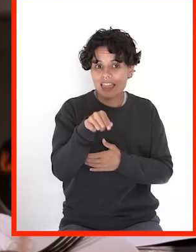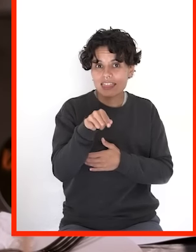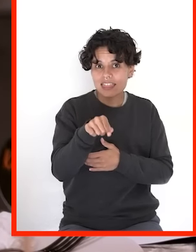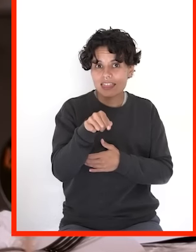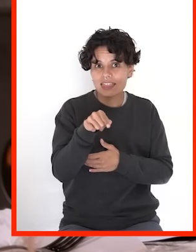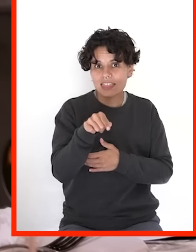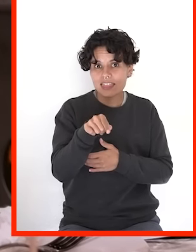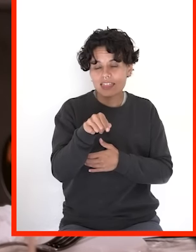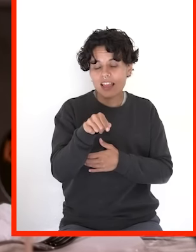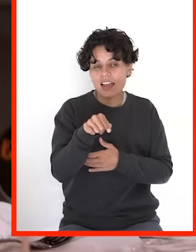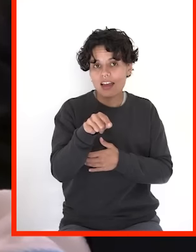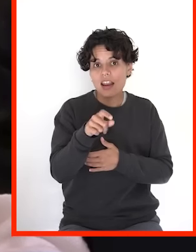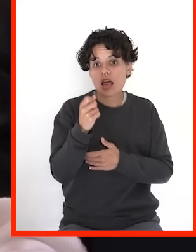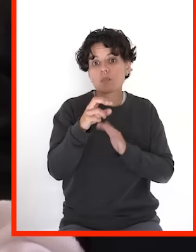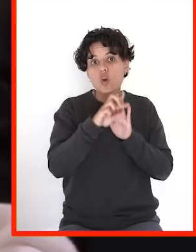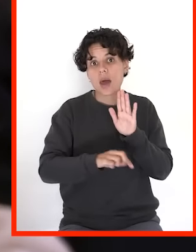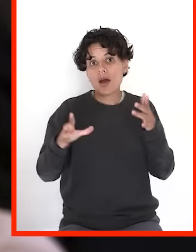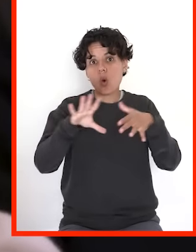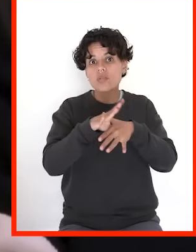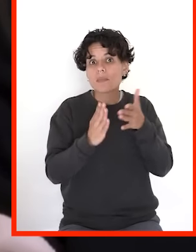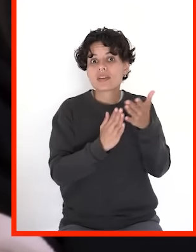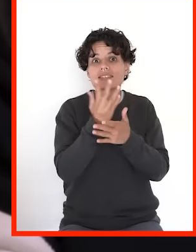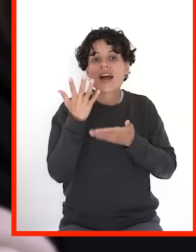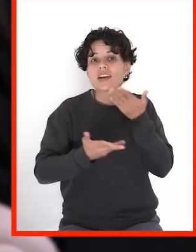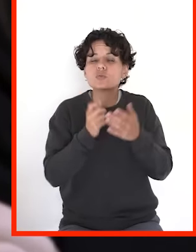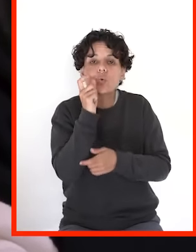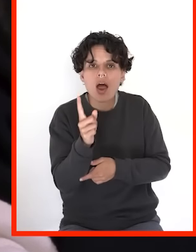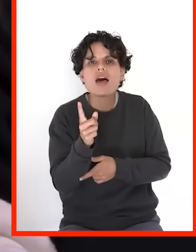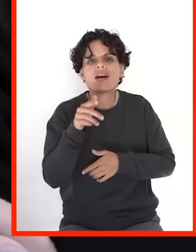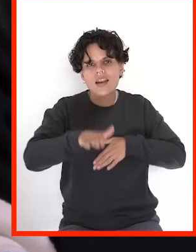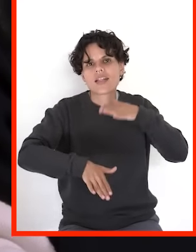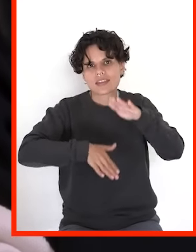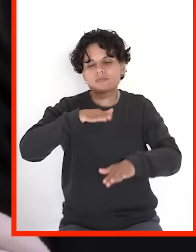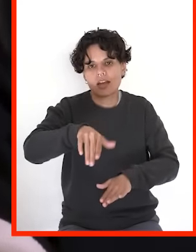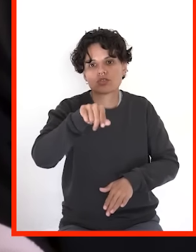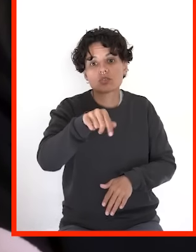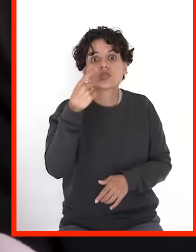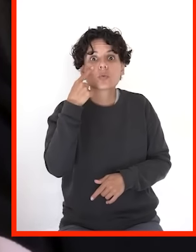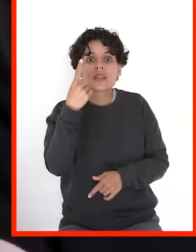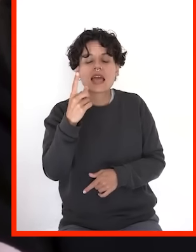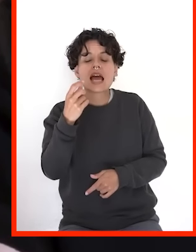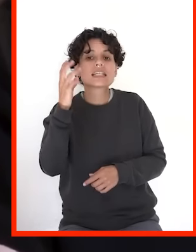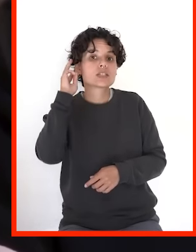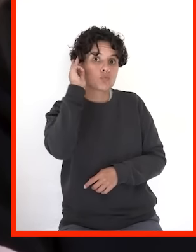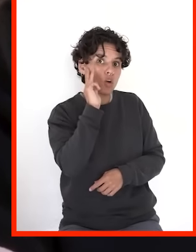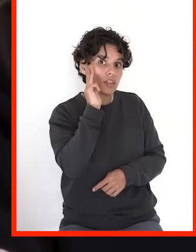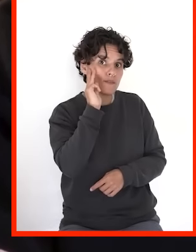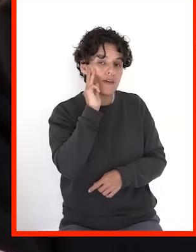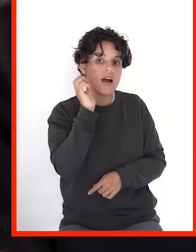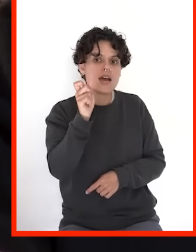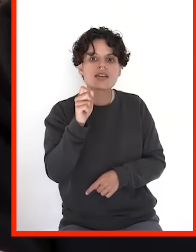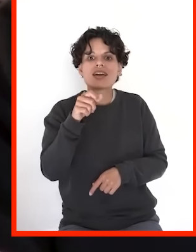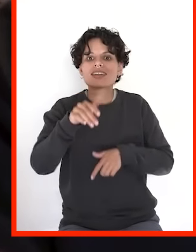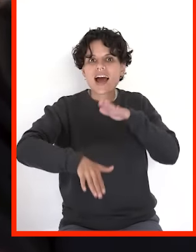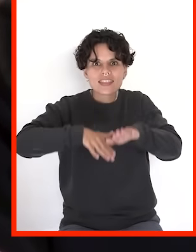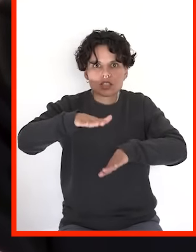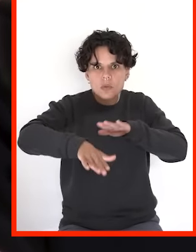canción. Y como si fuera poco, si te metías a Spotify, Grandes Pasos es la canción más